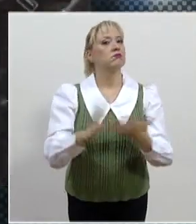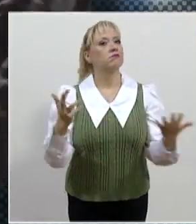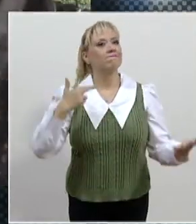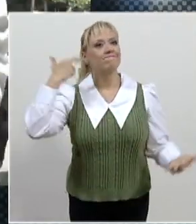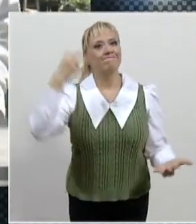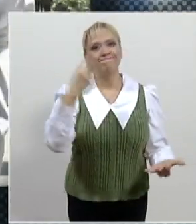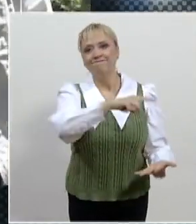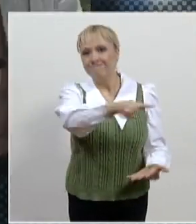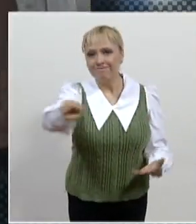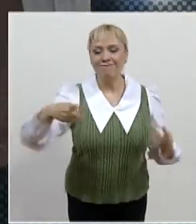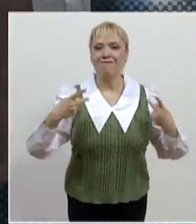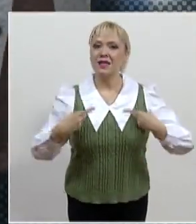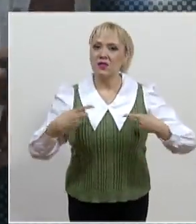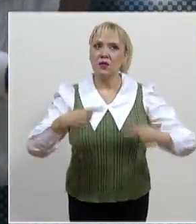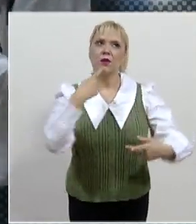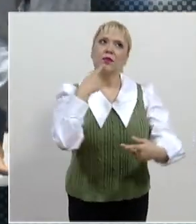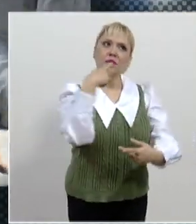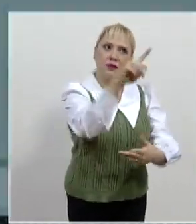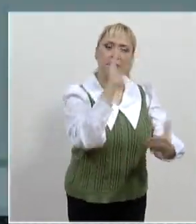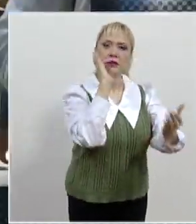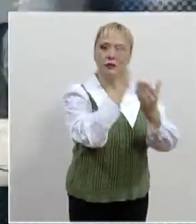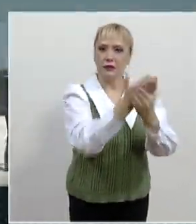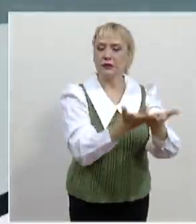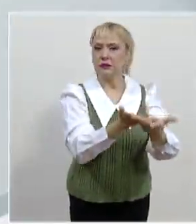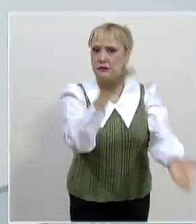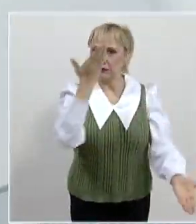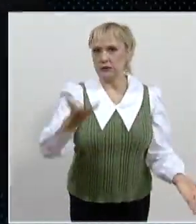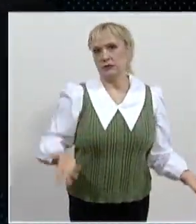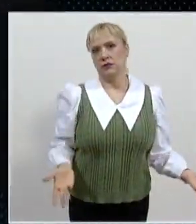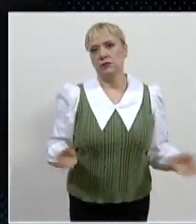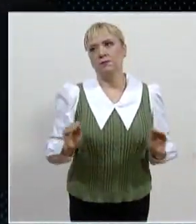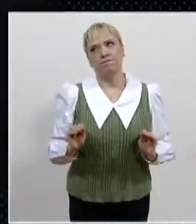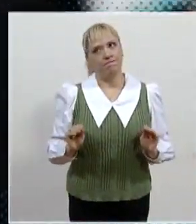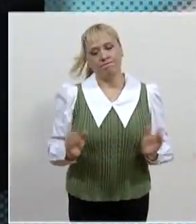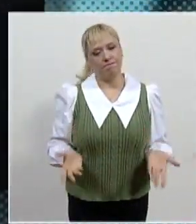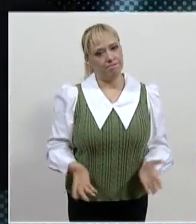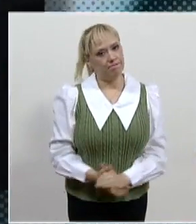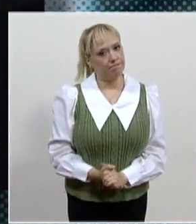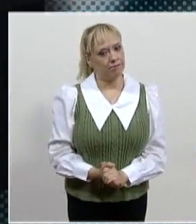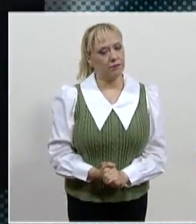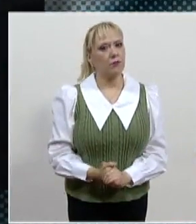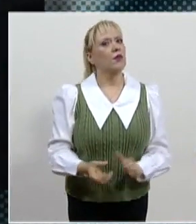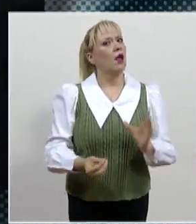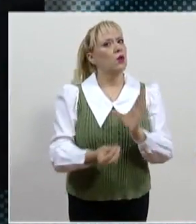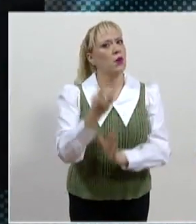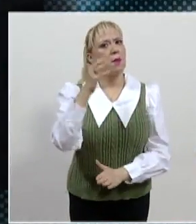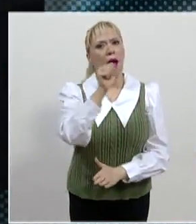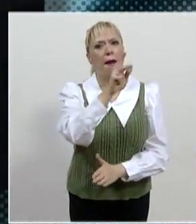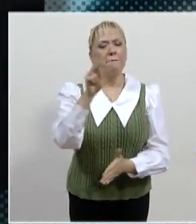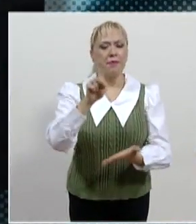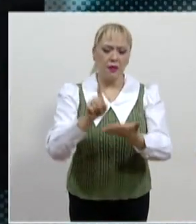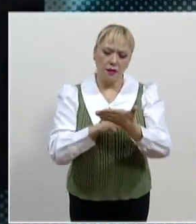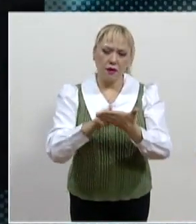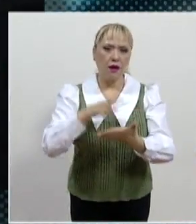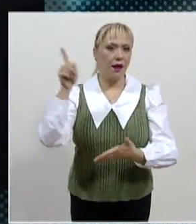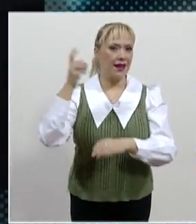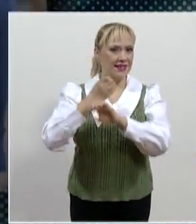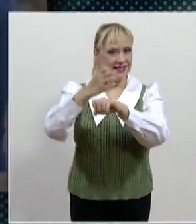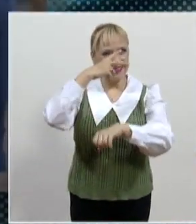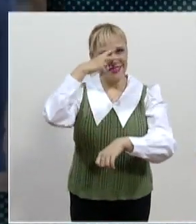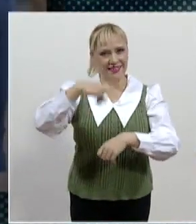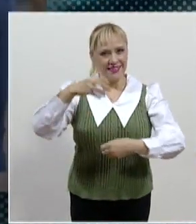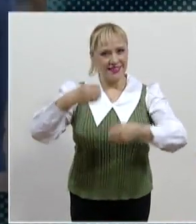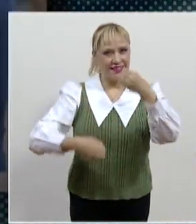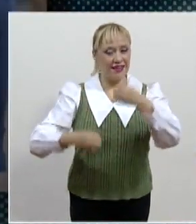esencial que las víctimas acudan a denunciar. La aplicación móvil del Poder Judicial del Estado de México